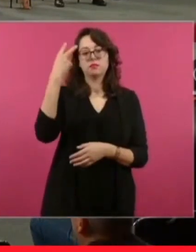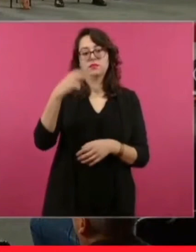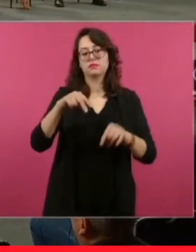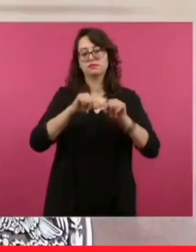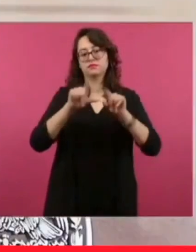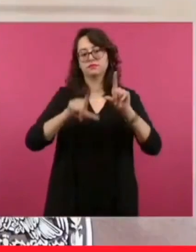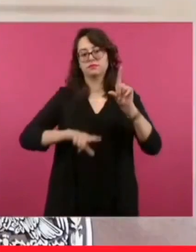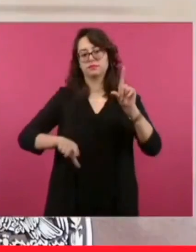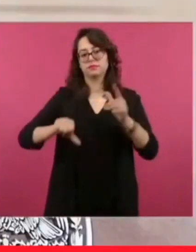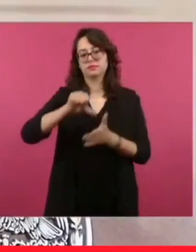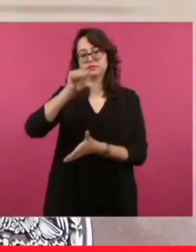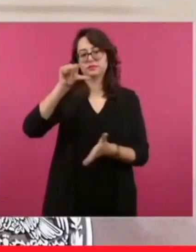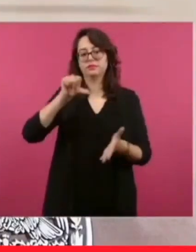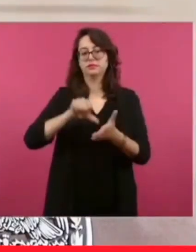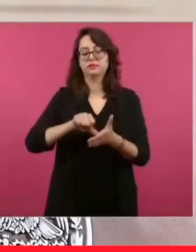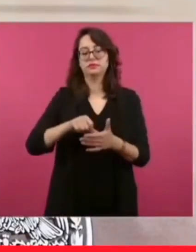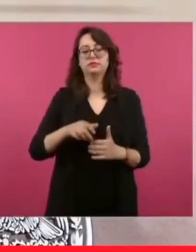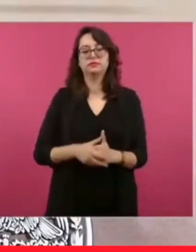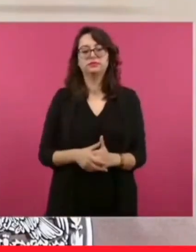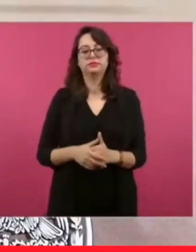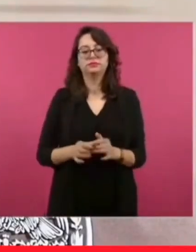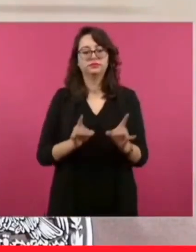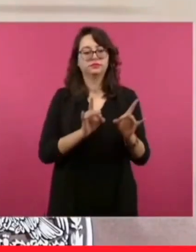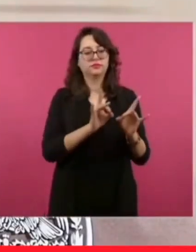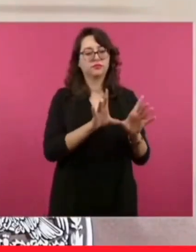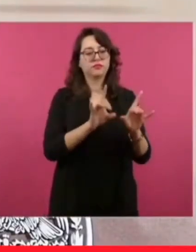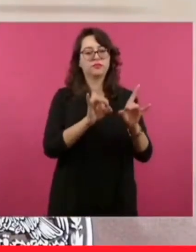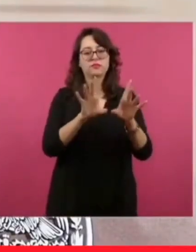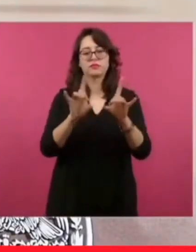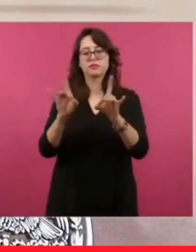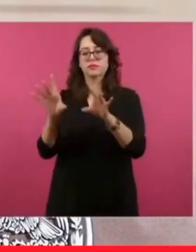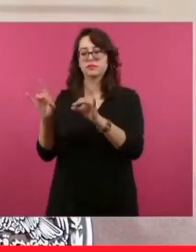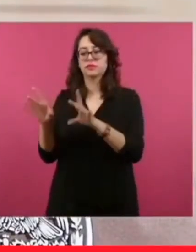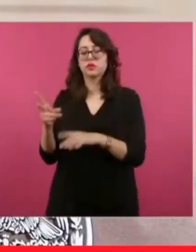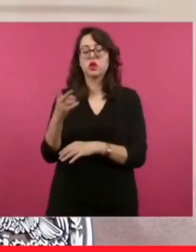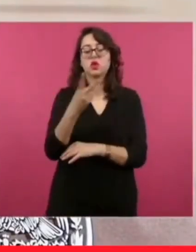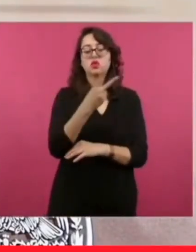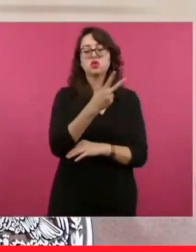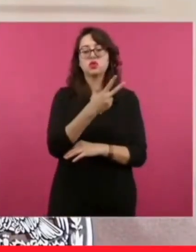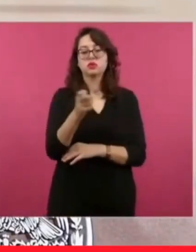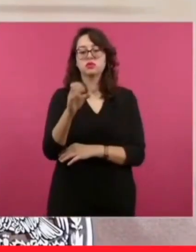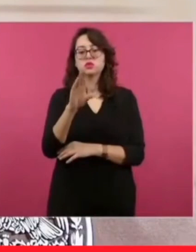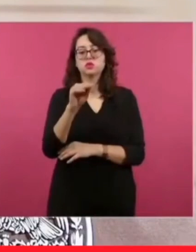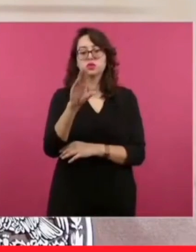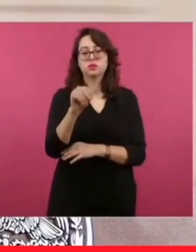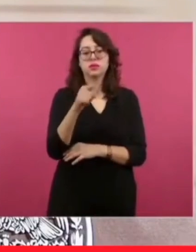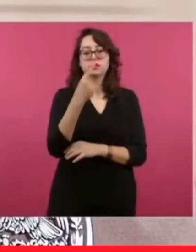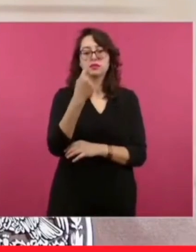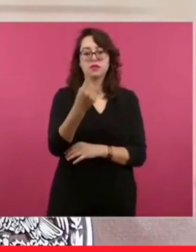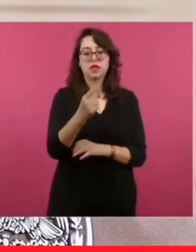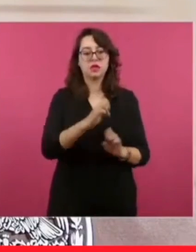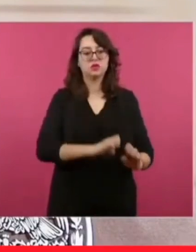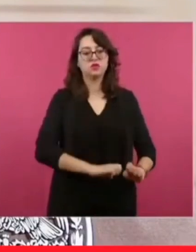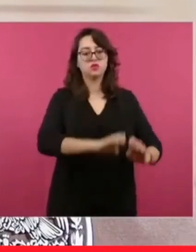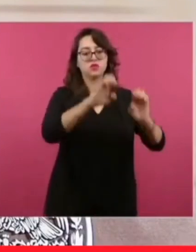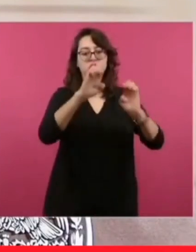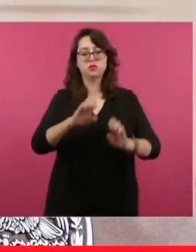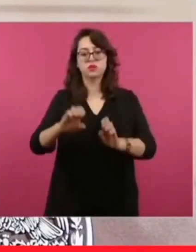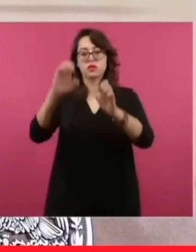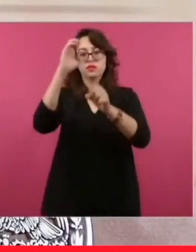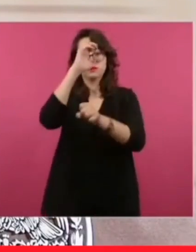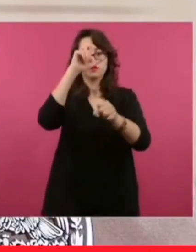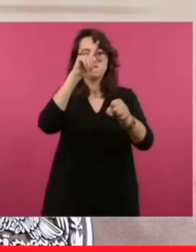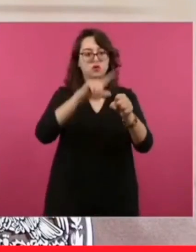daños en 291 inmuebles de su patrimonio cultural que están ubicados en las